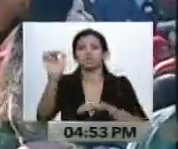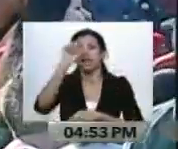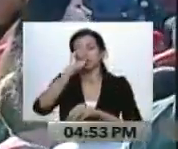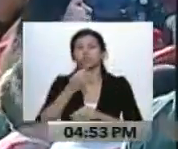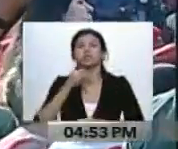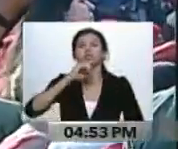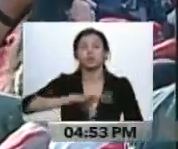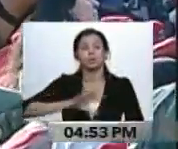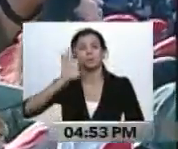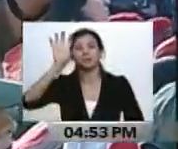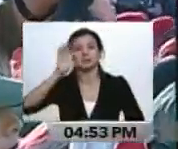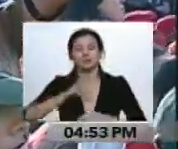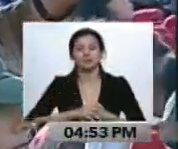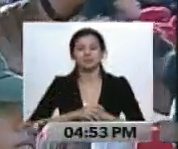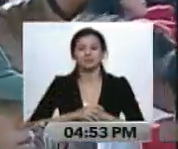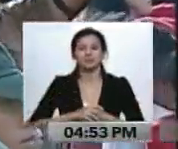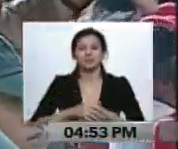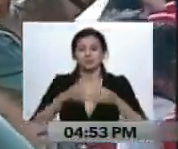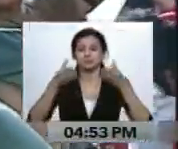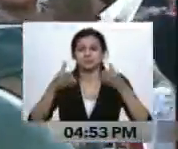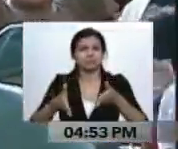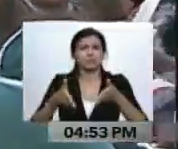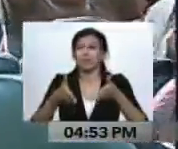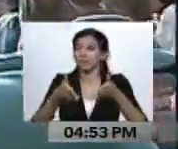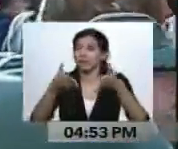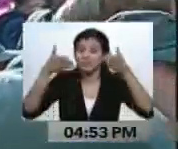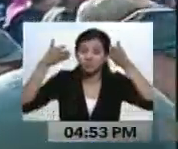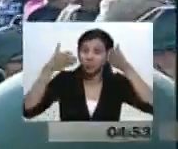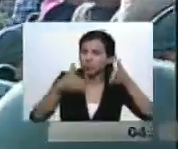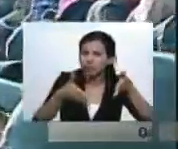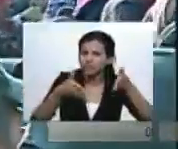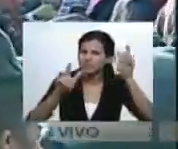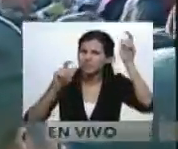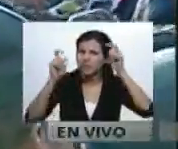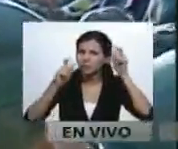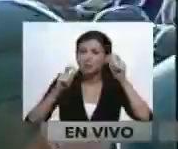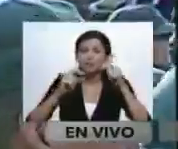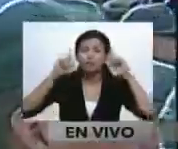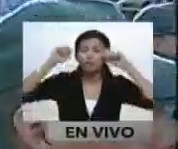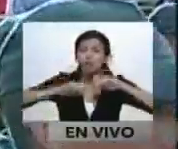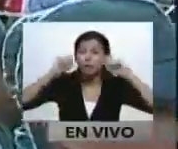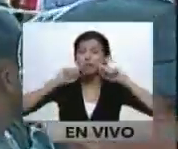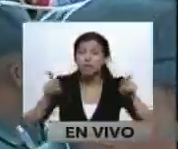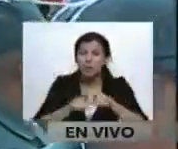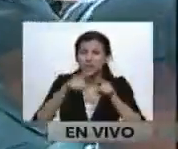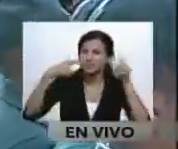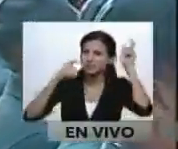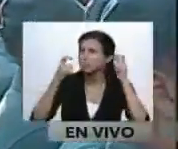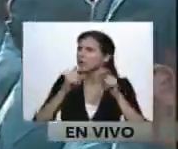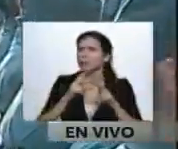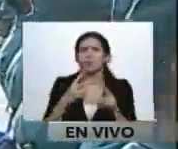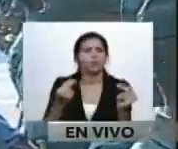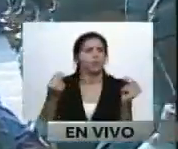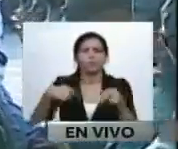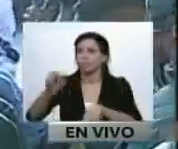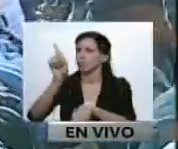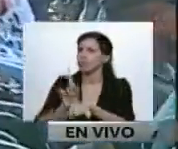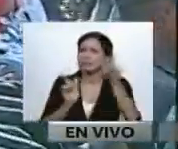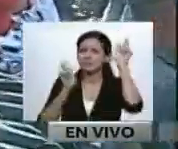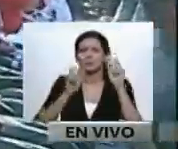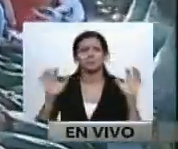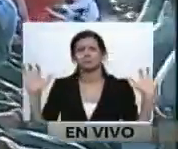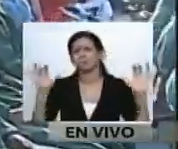historia de nuestro país. Nunca nadie fue tan llorado y nunca nadie recibió tantas muestras de afecto y de cariño como el comandante Hugo